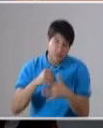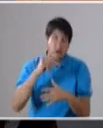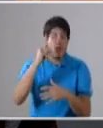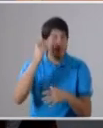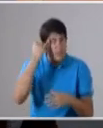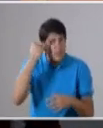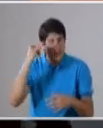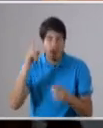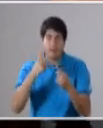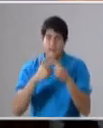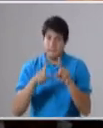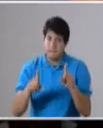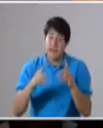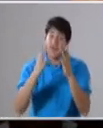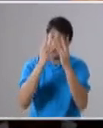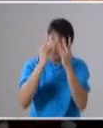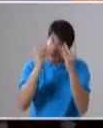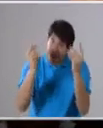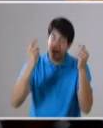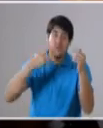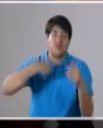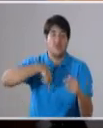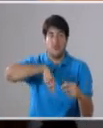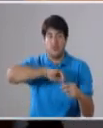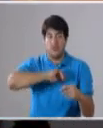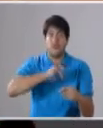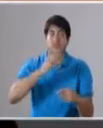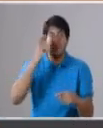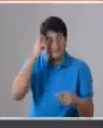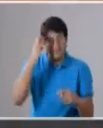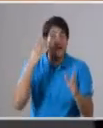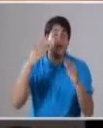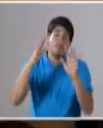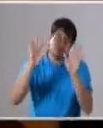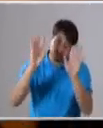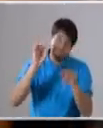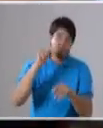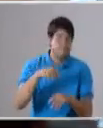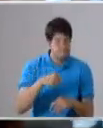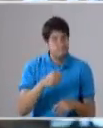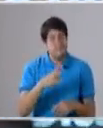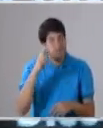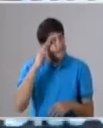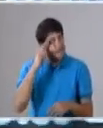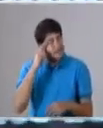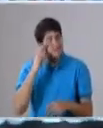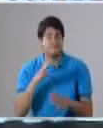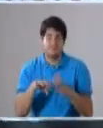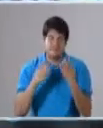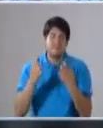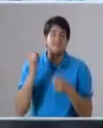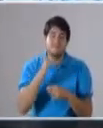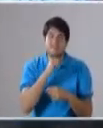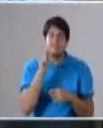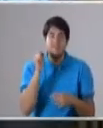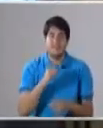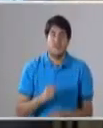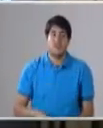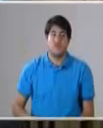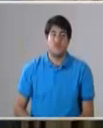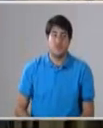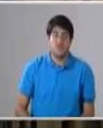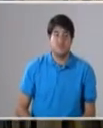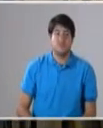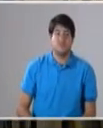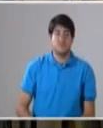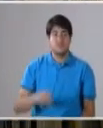concepto, pero que al aclarárselo a uno diga: bueno, sí, tiene razón, entonces cantémoslo. Porque